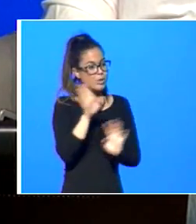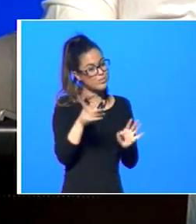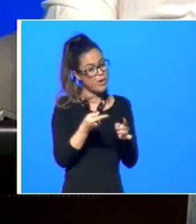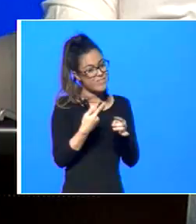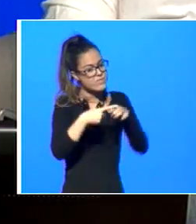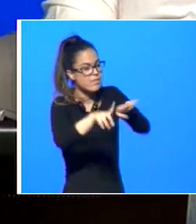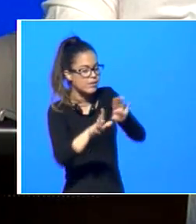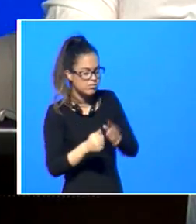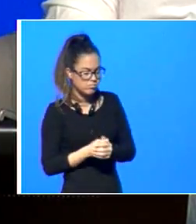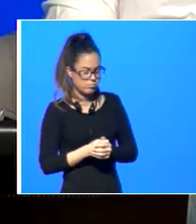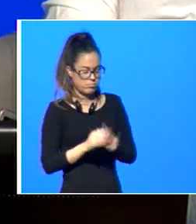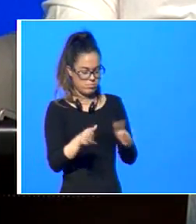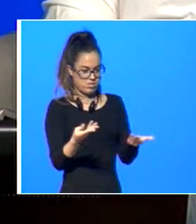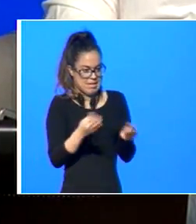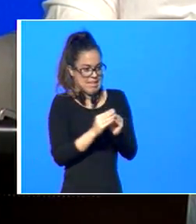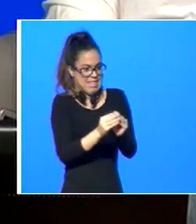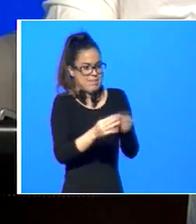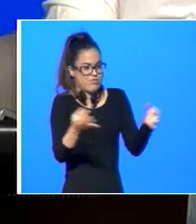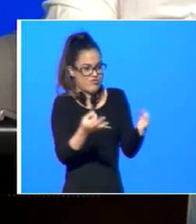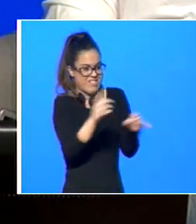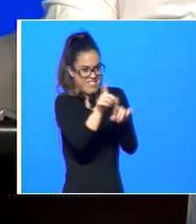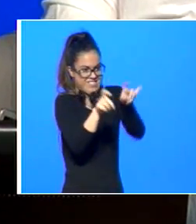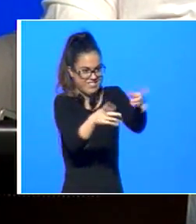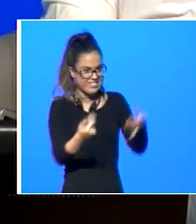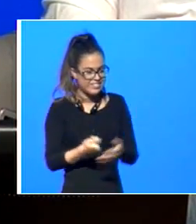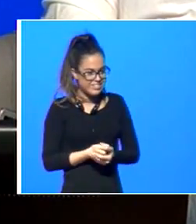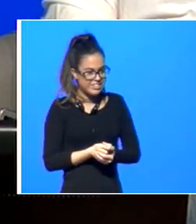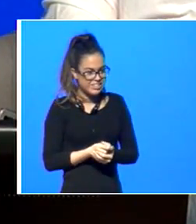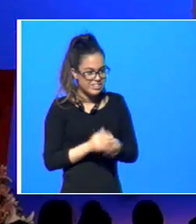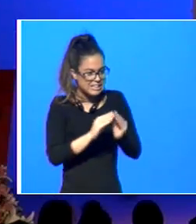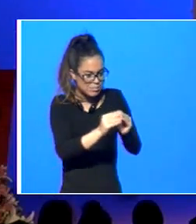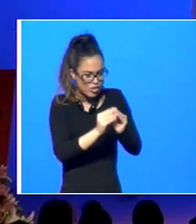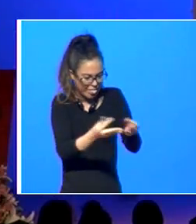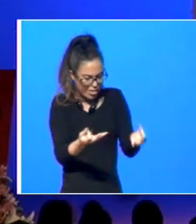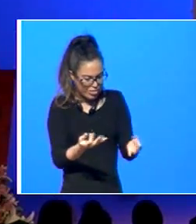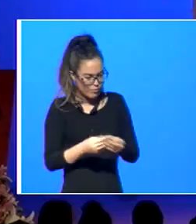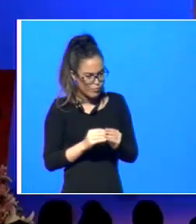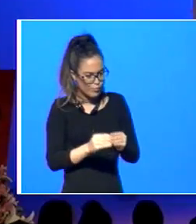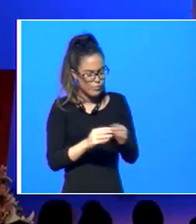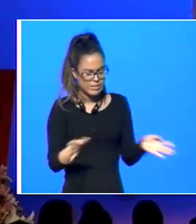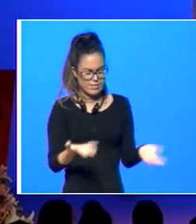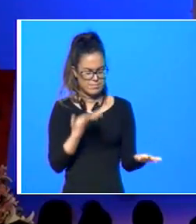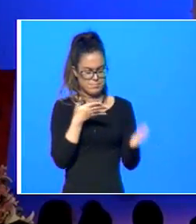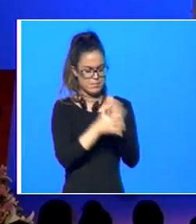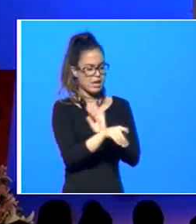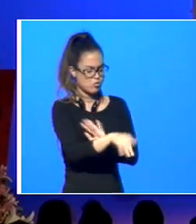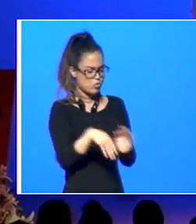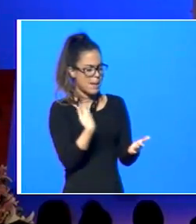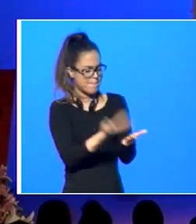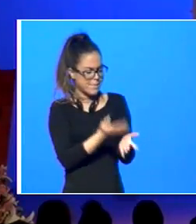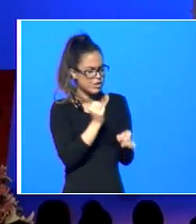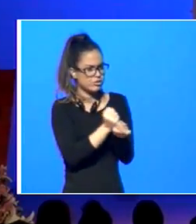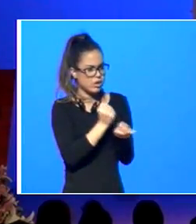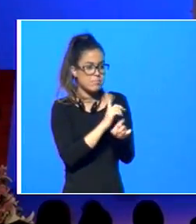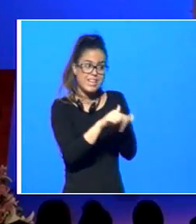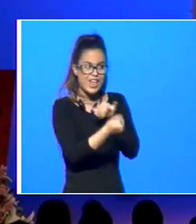¿Qué estamos haciendo, por favor? ¿Qué estamos haciendo? O sea, te pido que trabajes, pero no te voy a